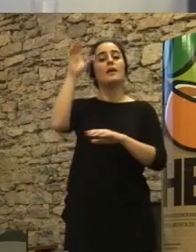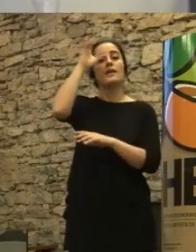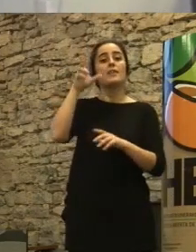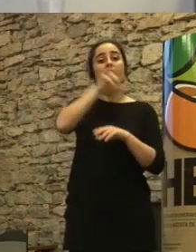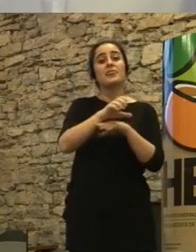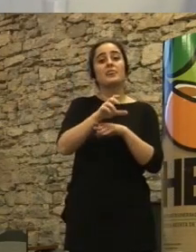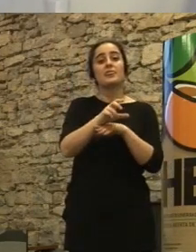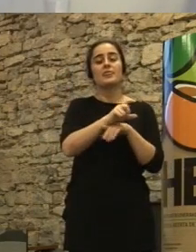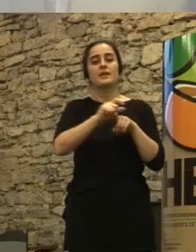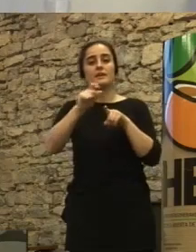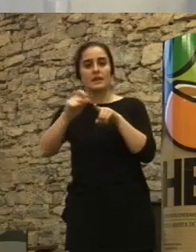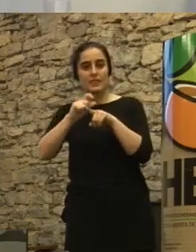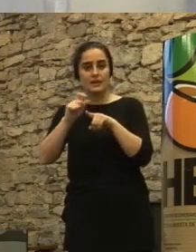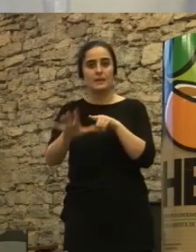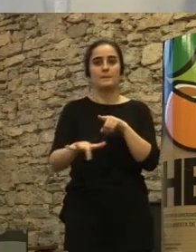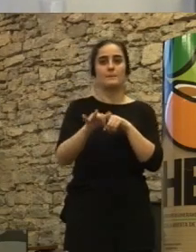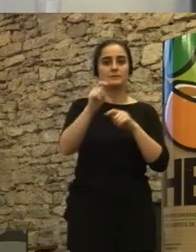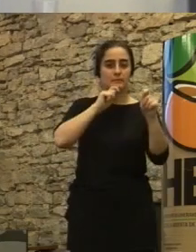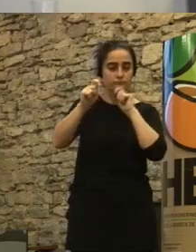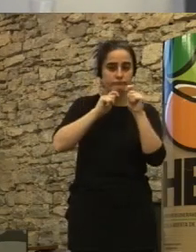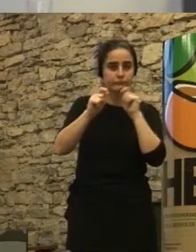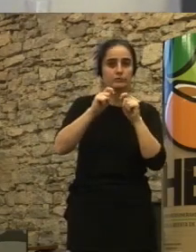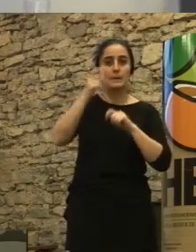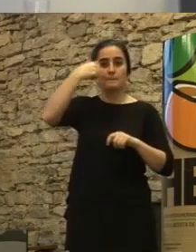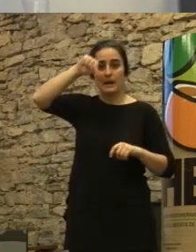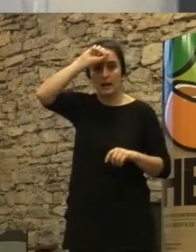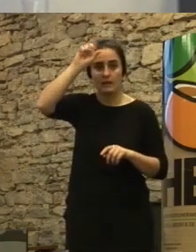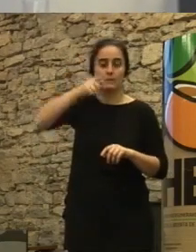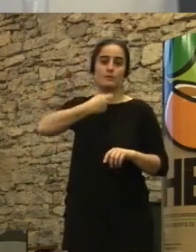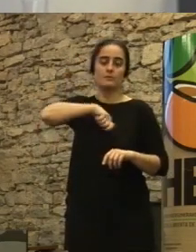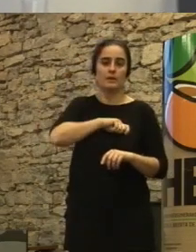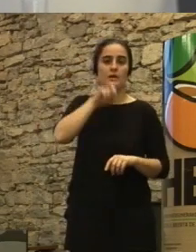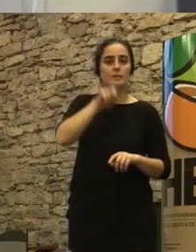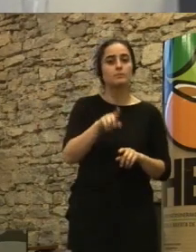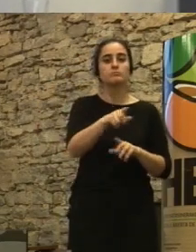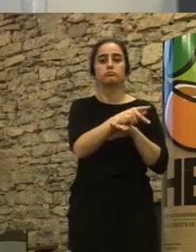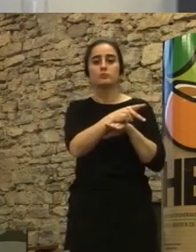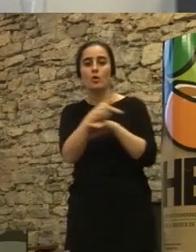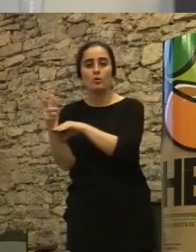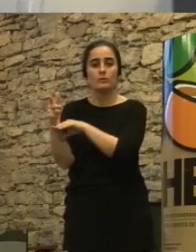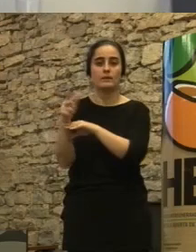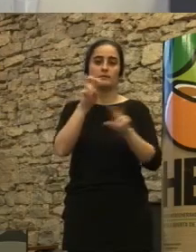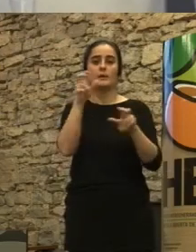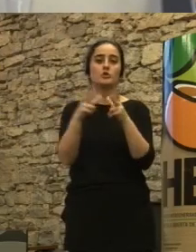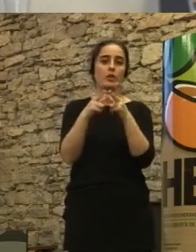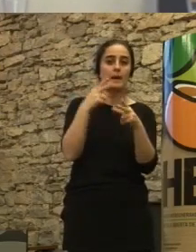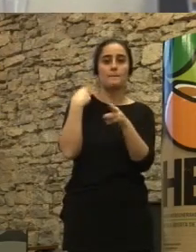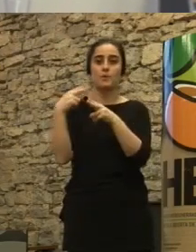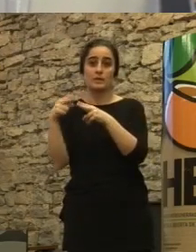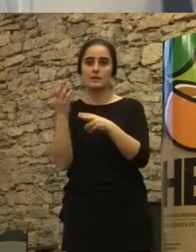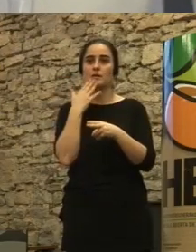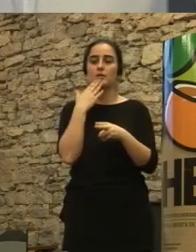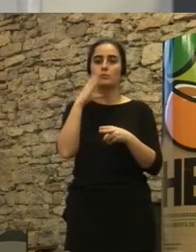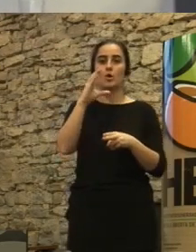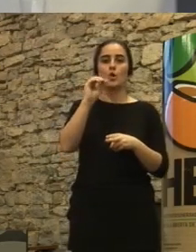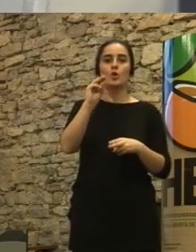Barcelona, en Berlín fue corresponsal de televisión española, ha dirigido documentales de temática social y política, entre ellos, por ejemplo,